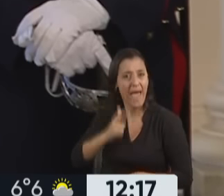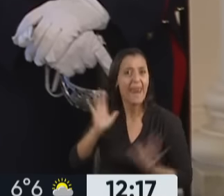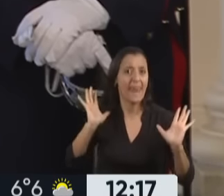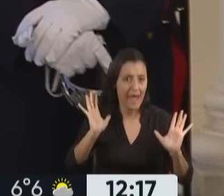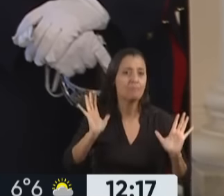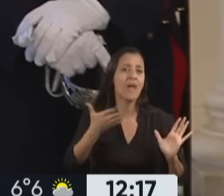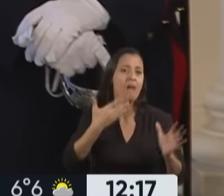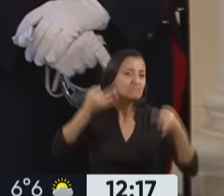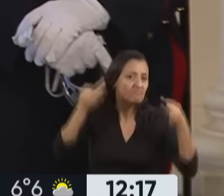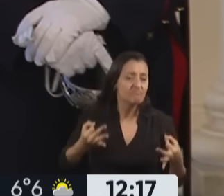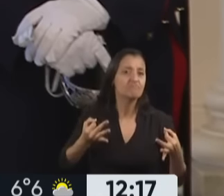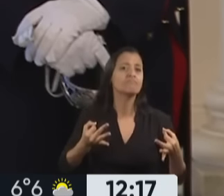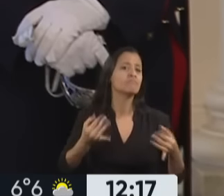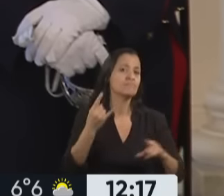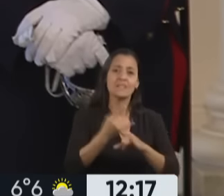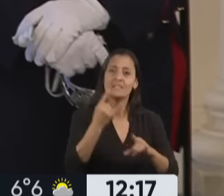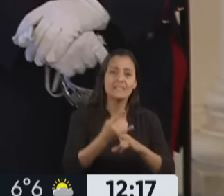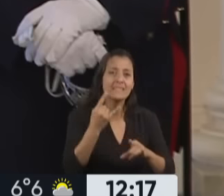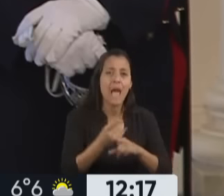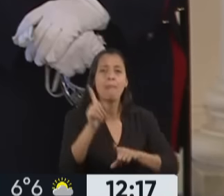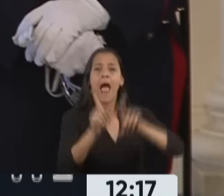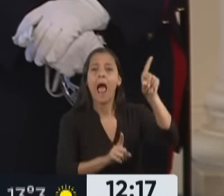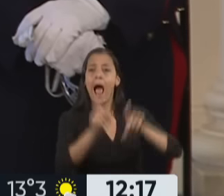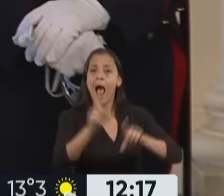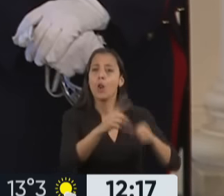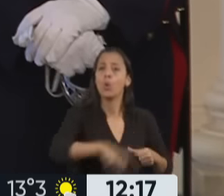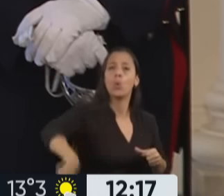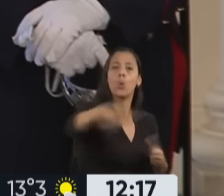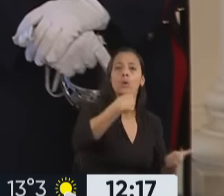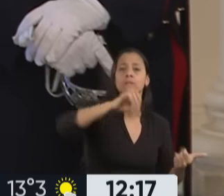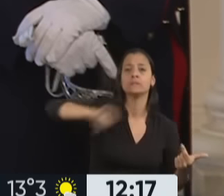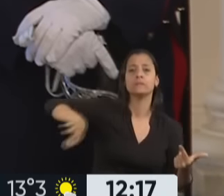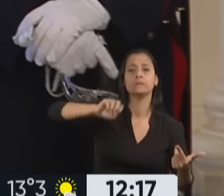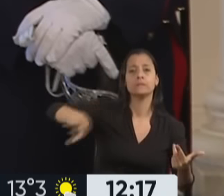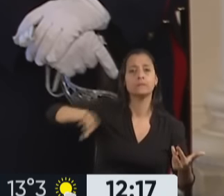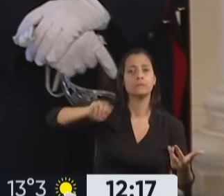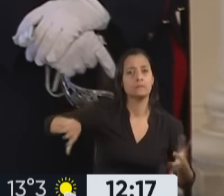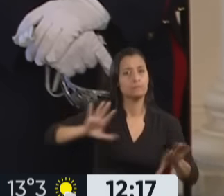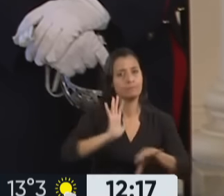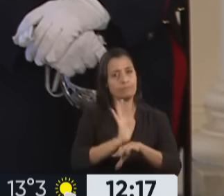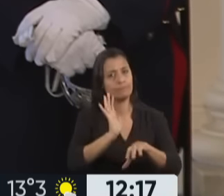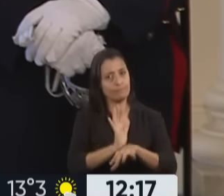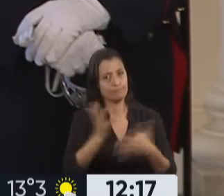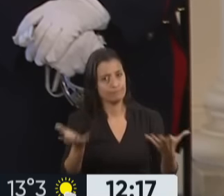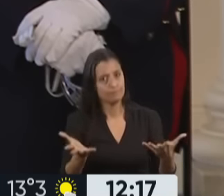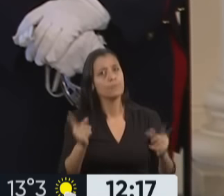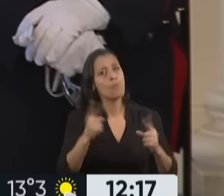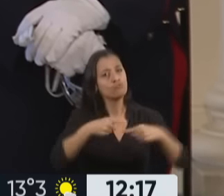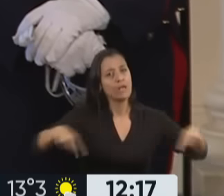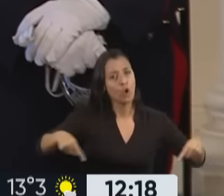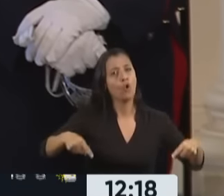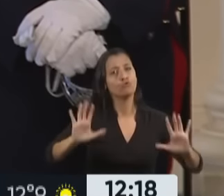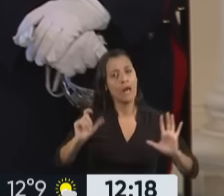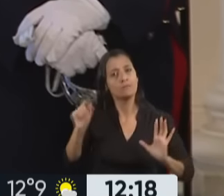elenco permanente de denostadores, de depredadores de las honras y de los honores ajenos,